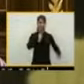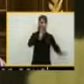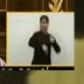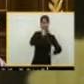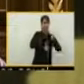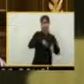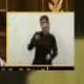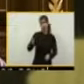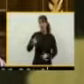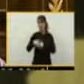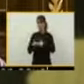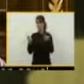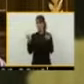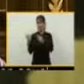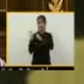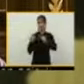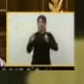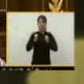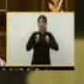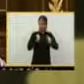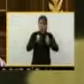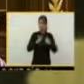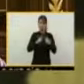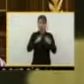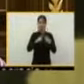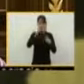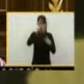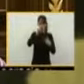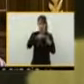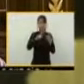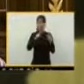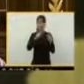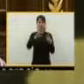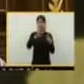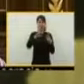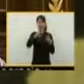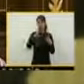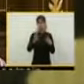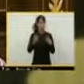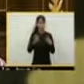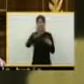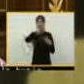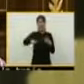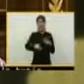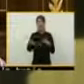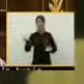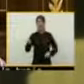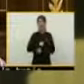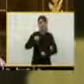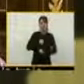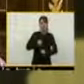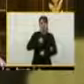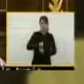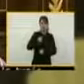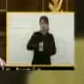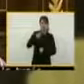Produtos boísimos a baixo prezo, ademais. Coincide con martes e venres desta semana, onde tamén temos mercado. Estamos